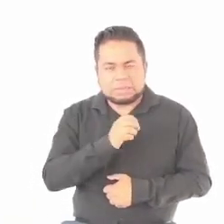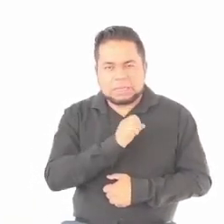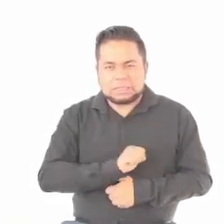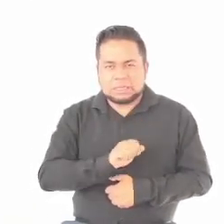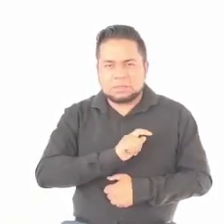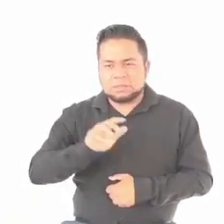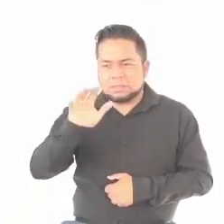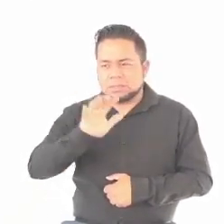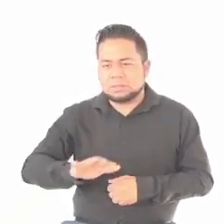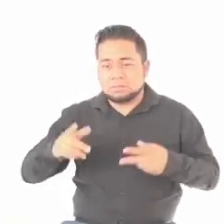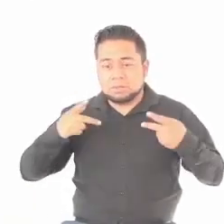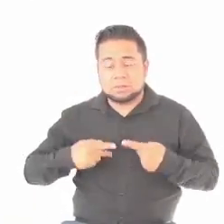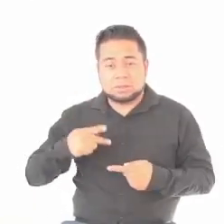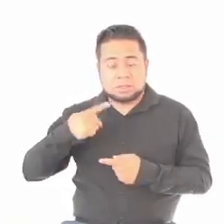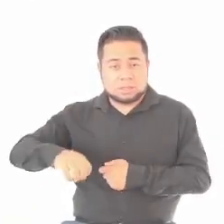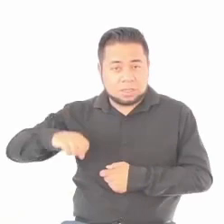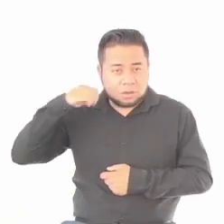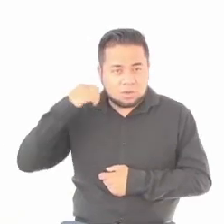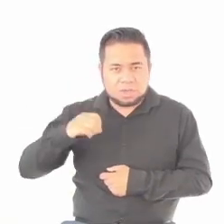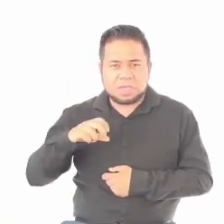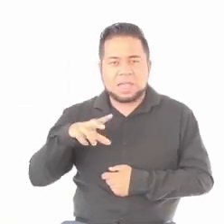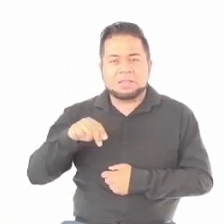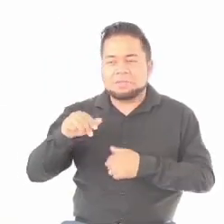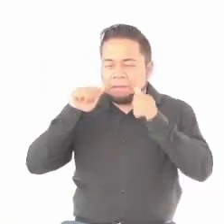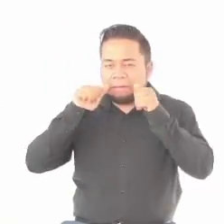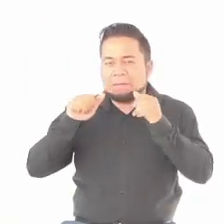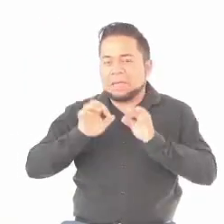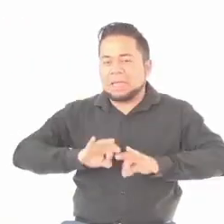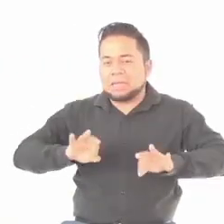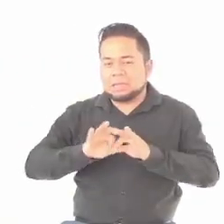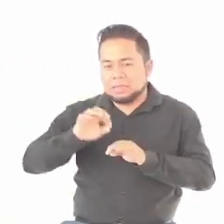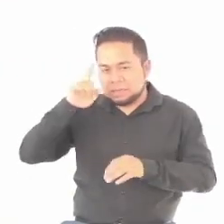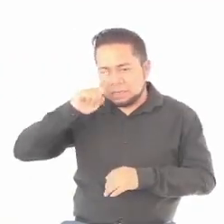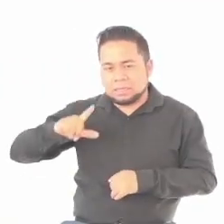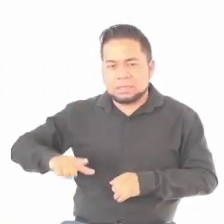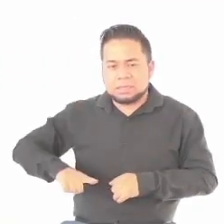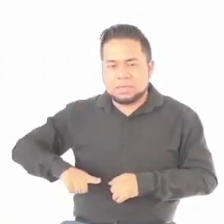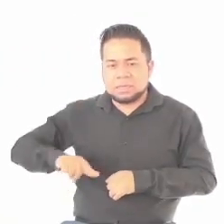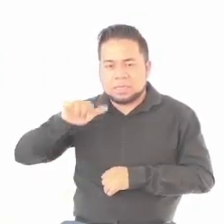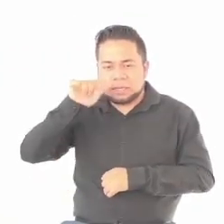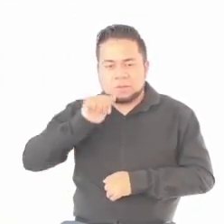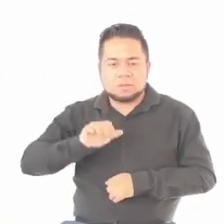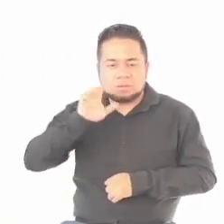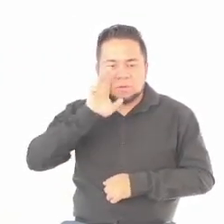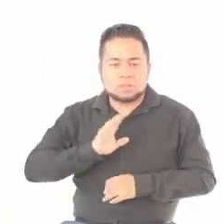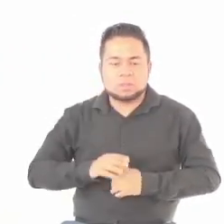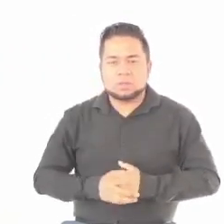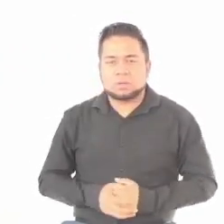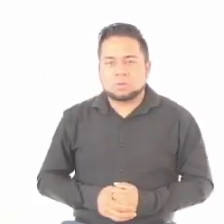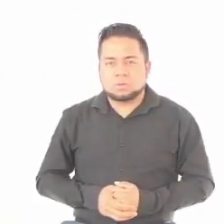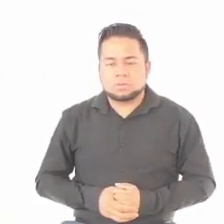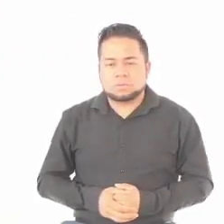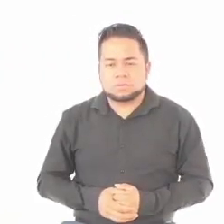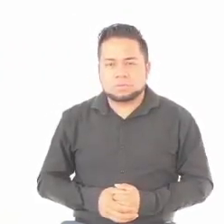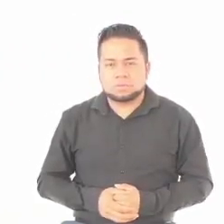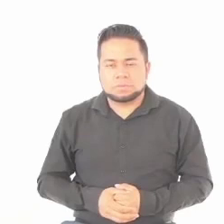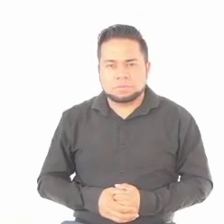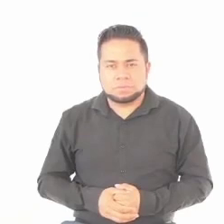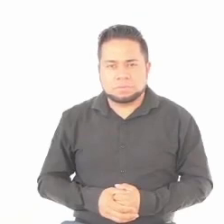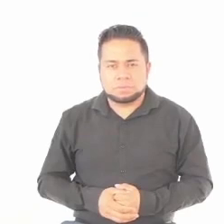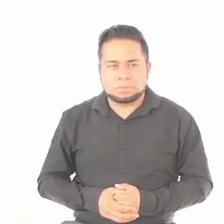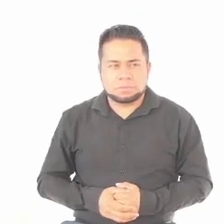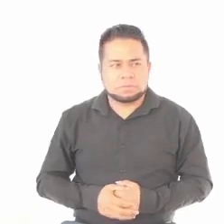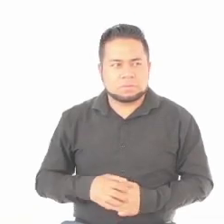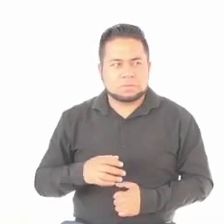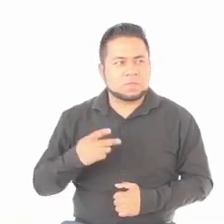los oaxaqueños no son prioridad para el gobierno de Alejandro Murat. Las políticas